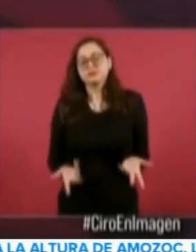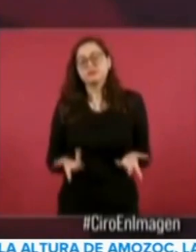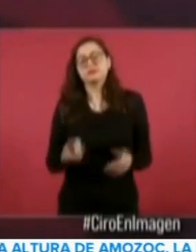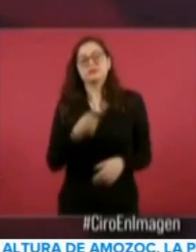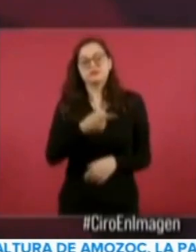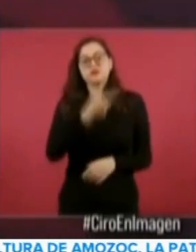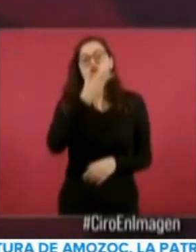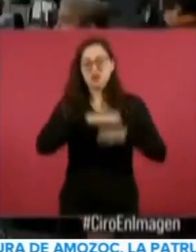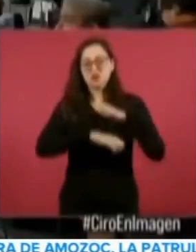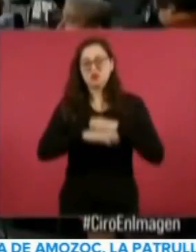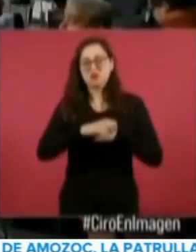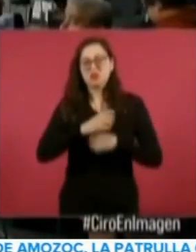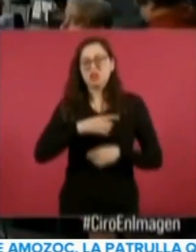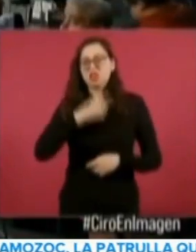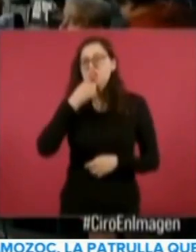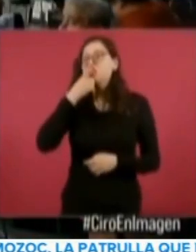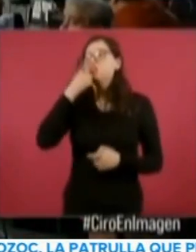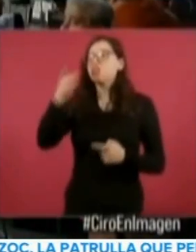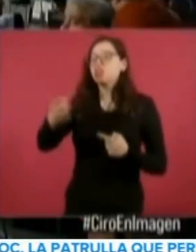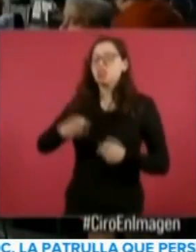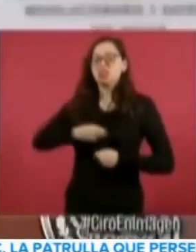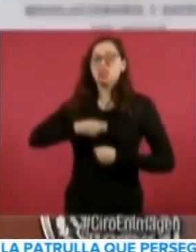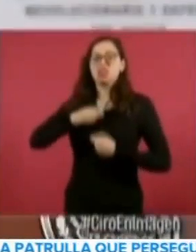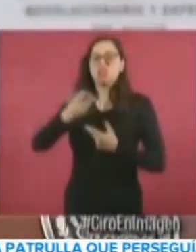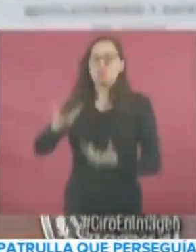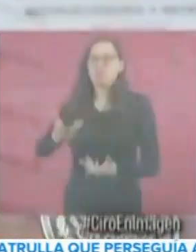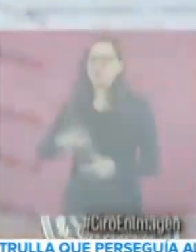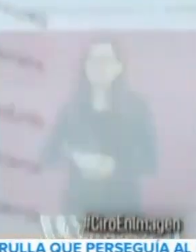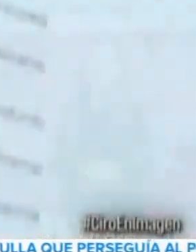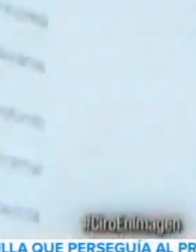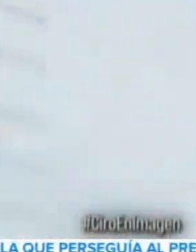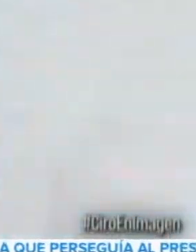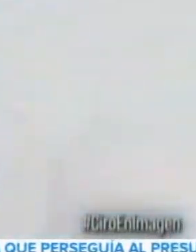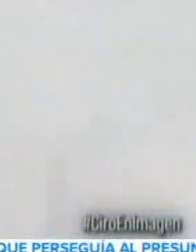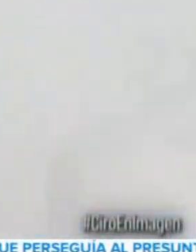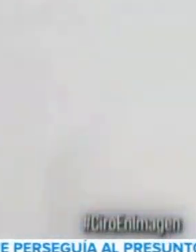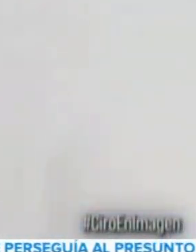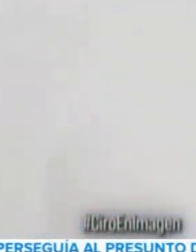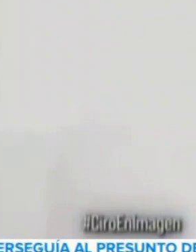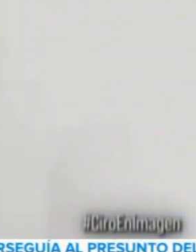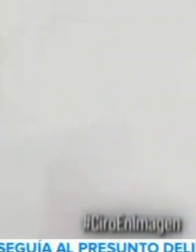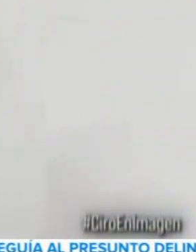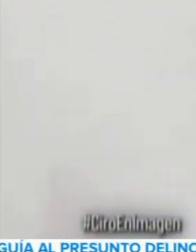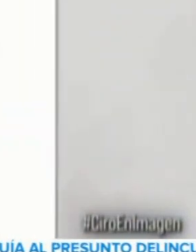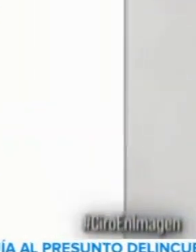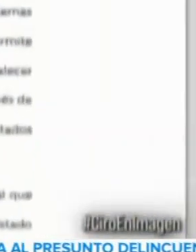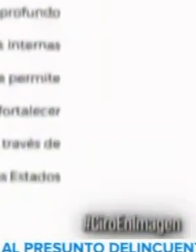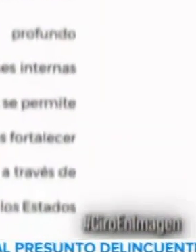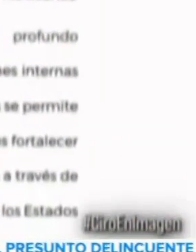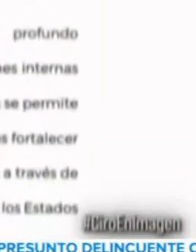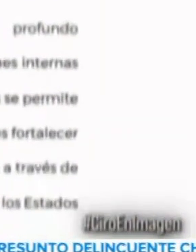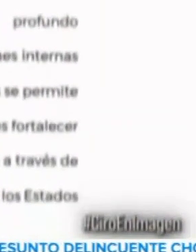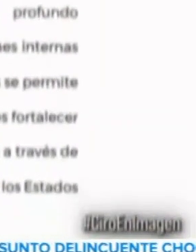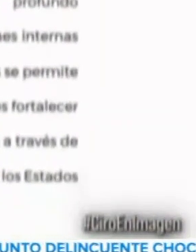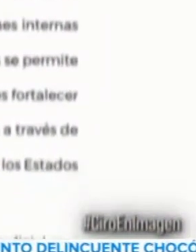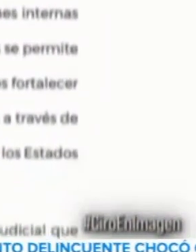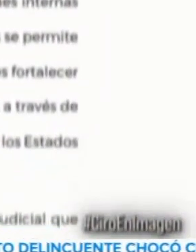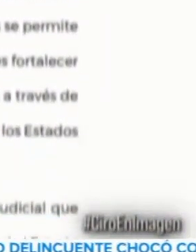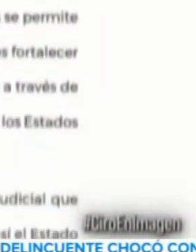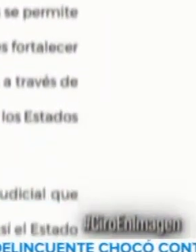desafortunada, imprudente, del embajador Ken Salazar. La Secretaría de Relaciones Exteriores, dice la nota